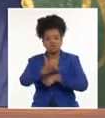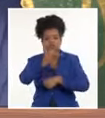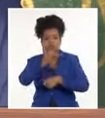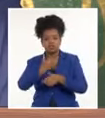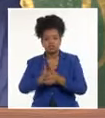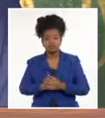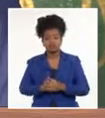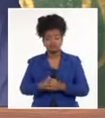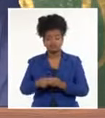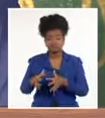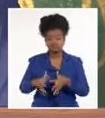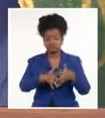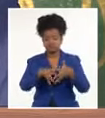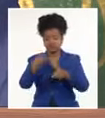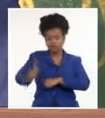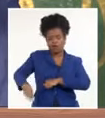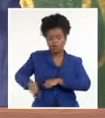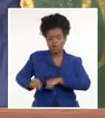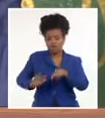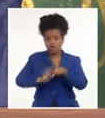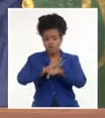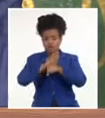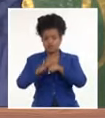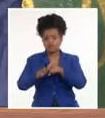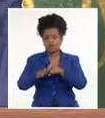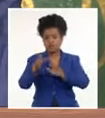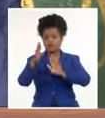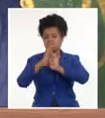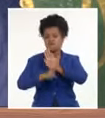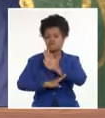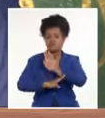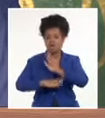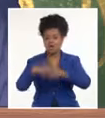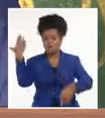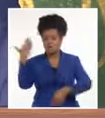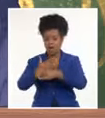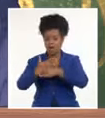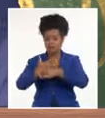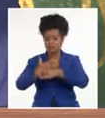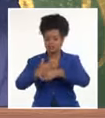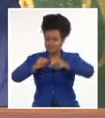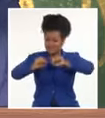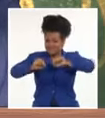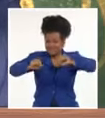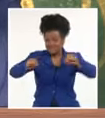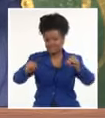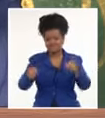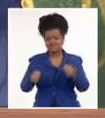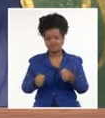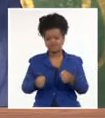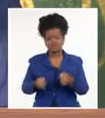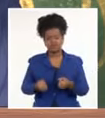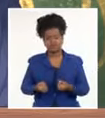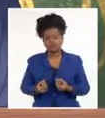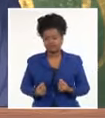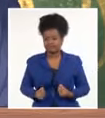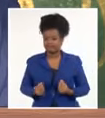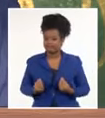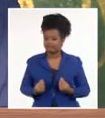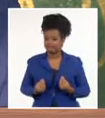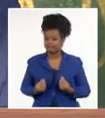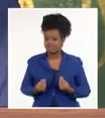para reforzar esas medidas coercitivas unilaterales. Se utilizó una situación tan dramática para impedir